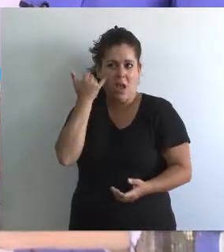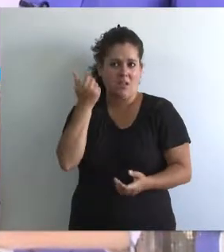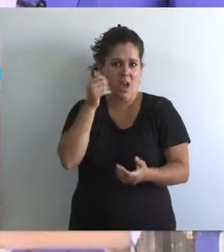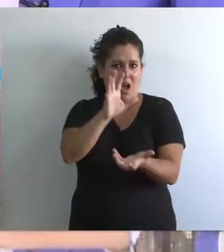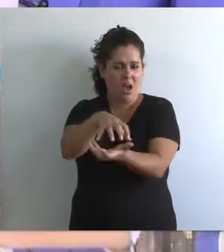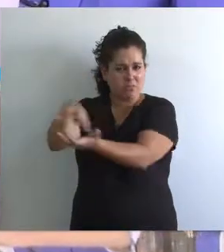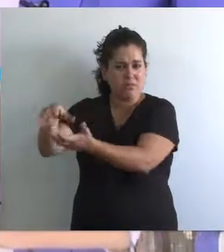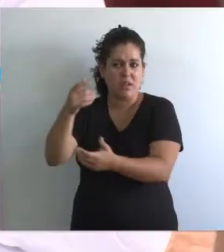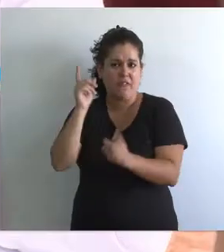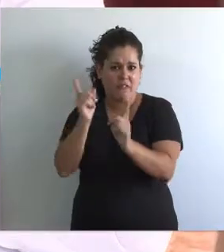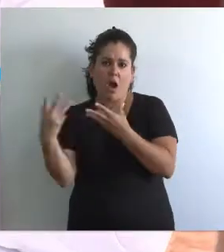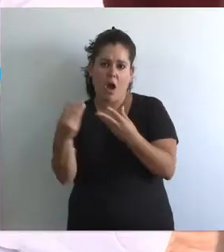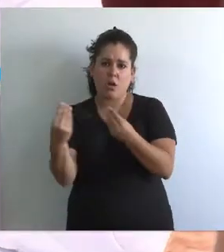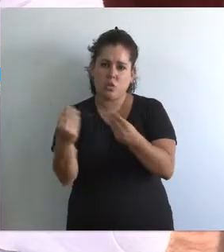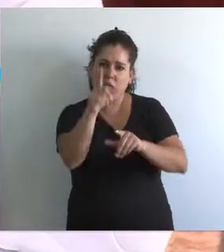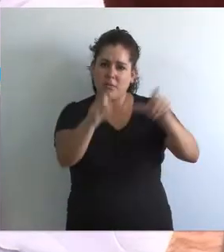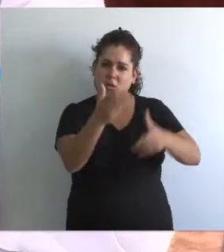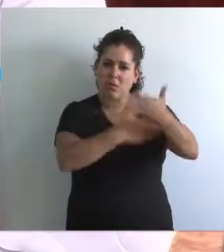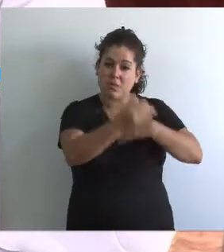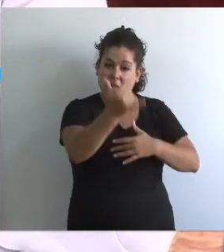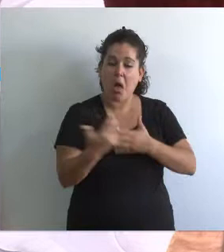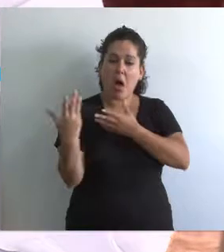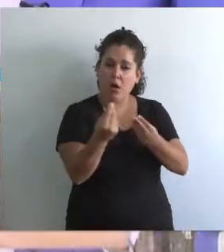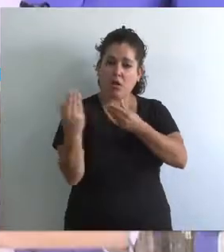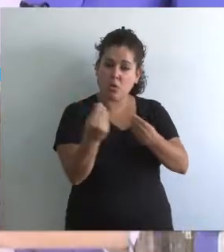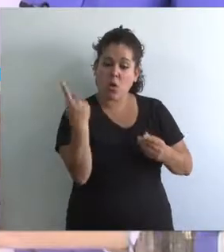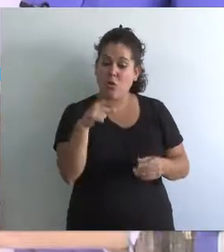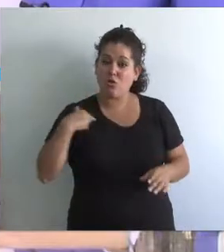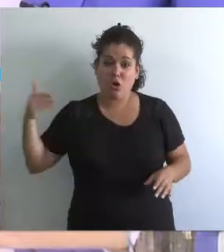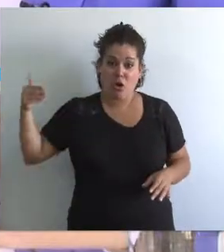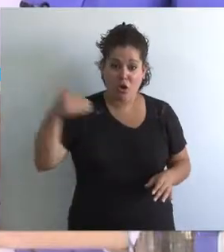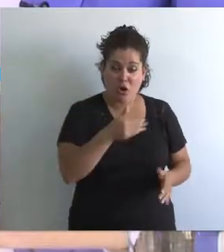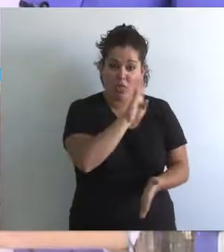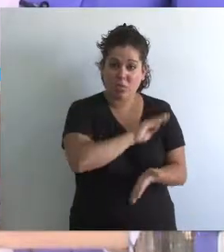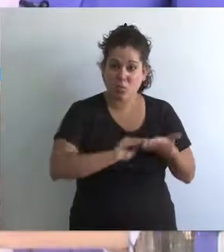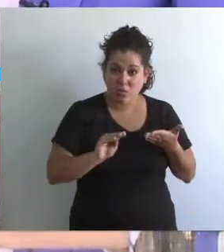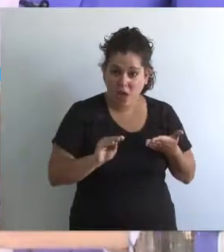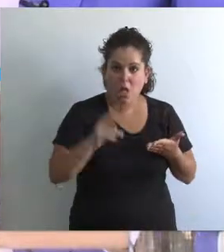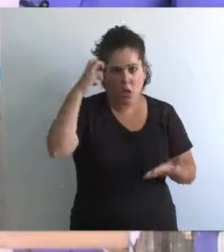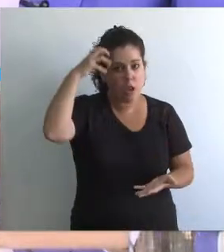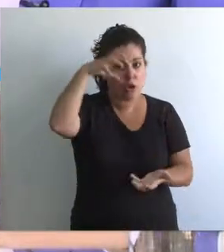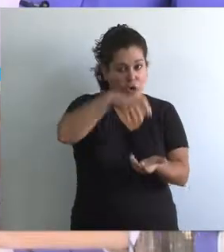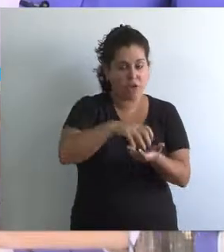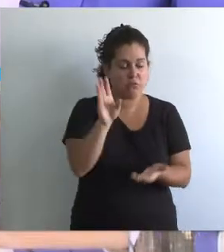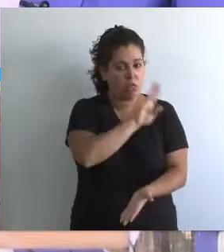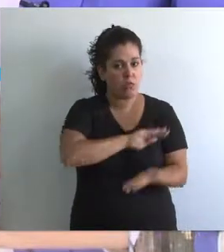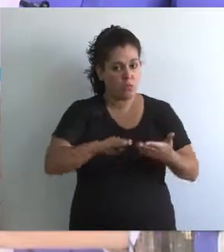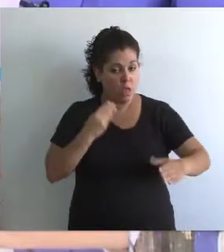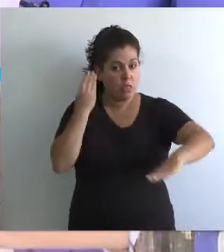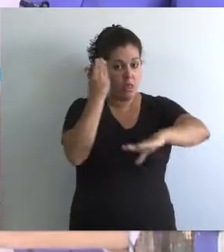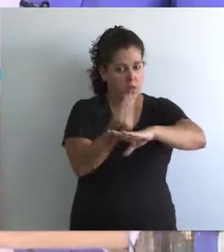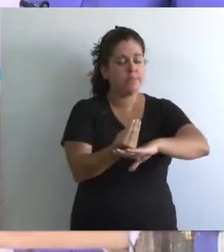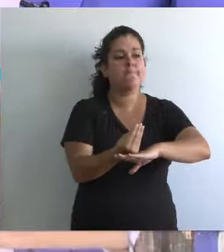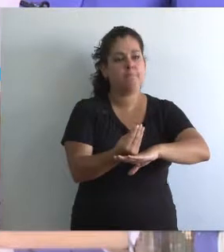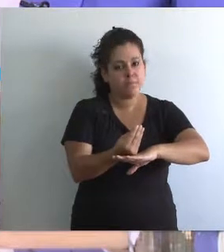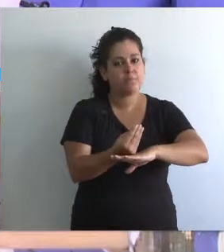están brindándole calidad de vida a los discapacitados. Bueno, cuando llegué aquí al Congreso